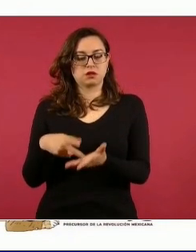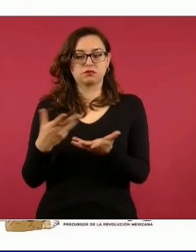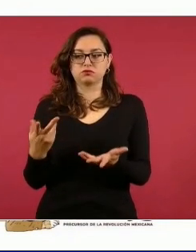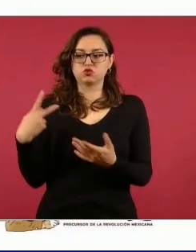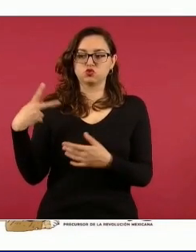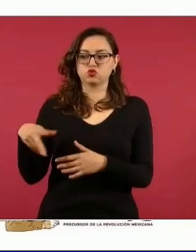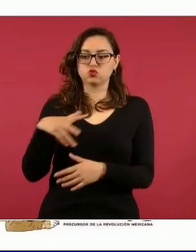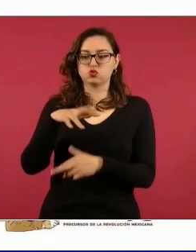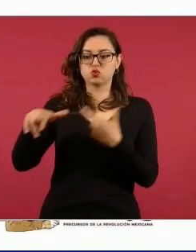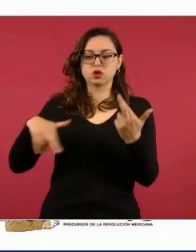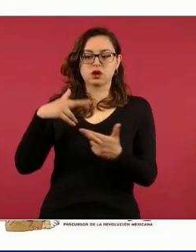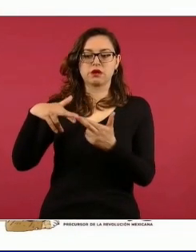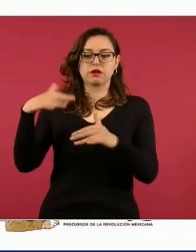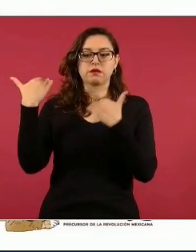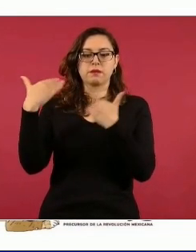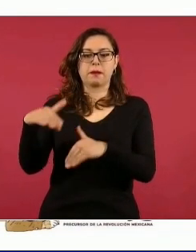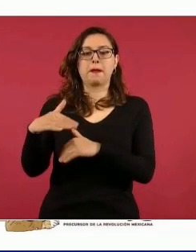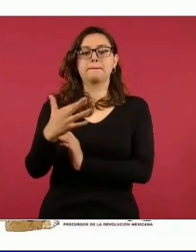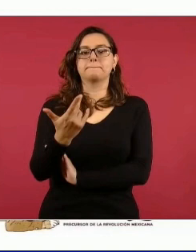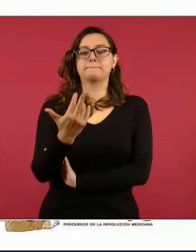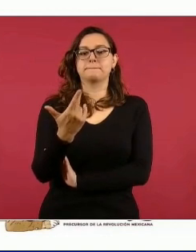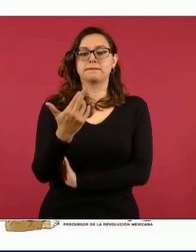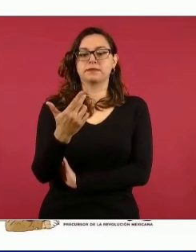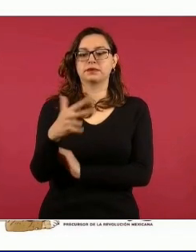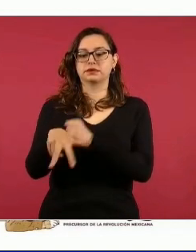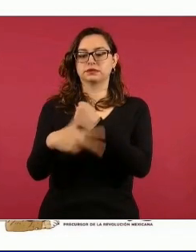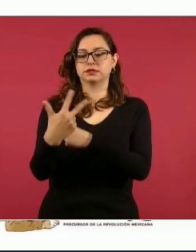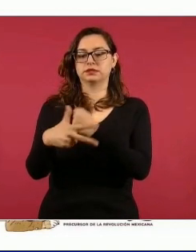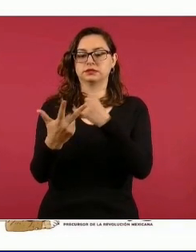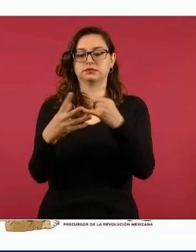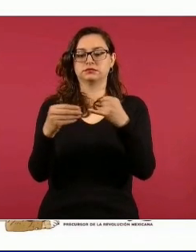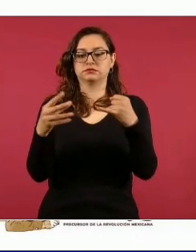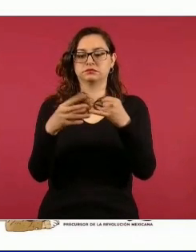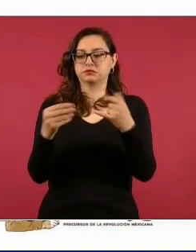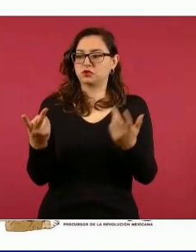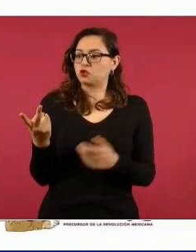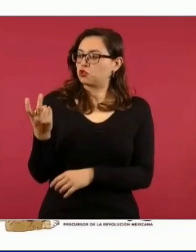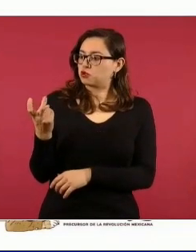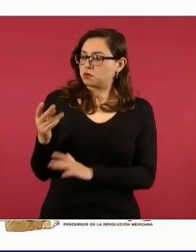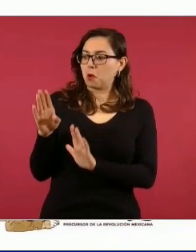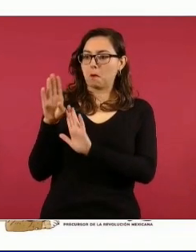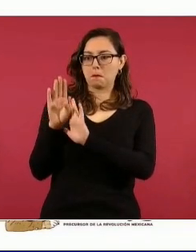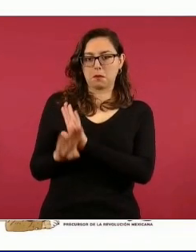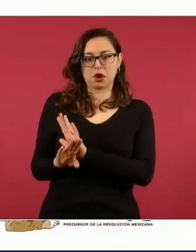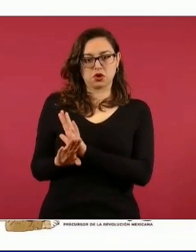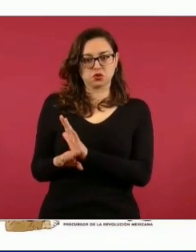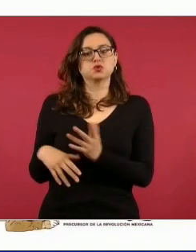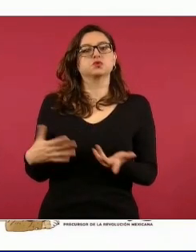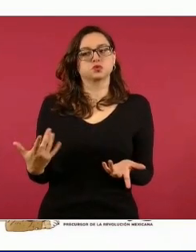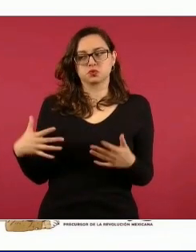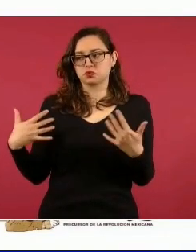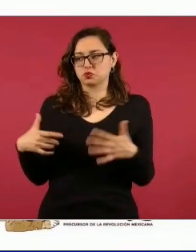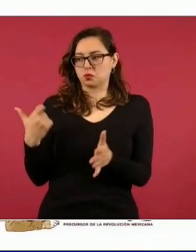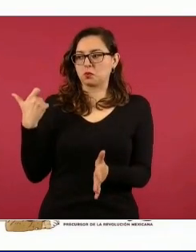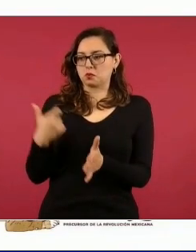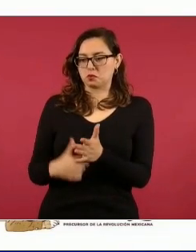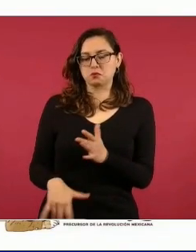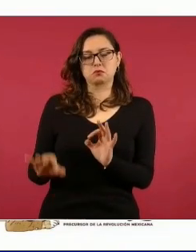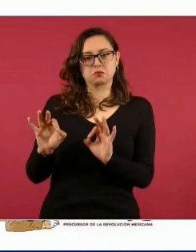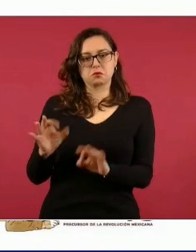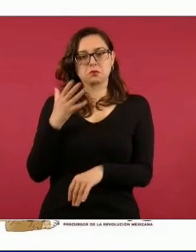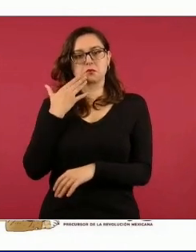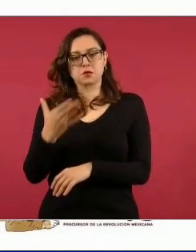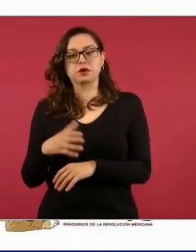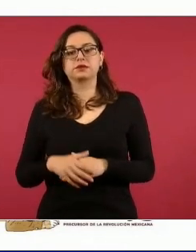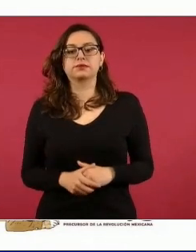en su zona es de 25 pesos con 13 centavos, casi 2 pesos de diferencia por